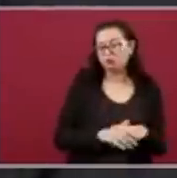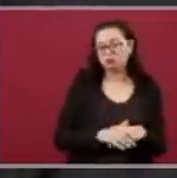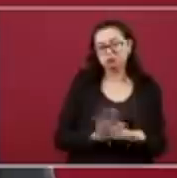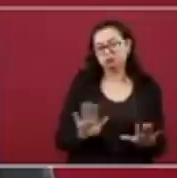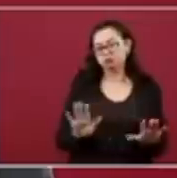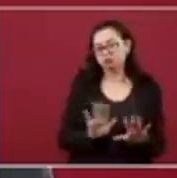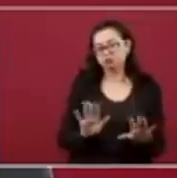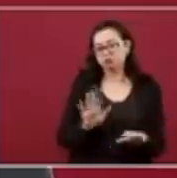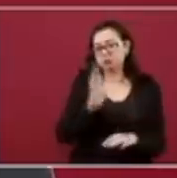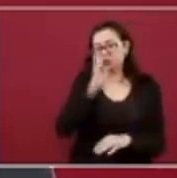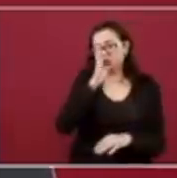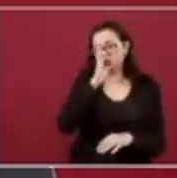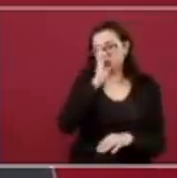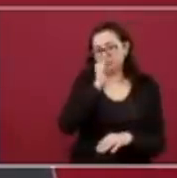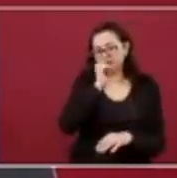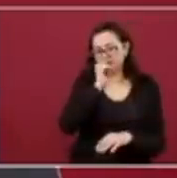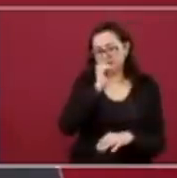desempeñaron.